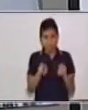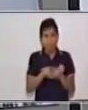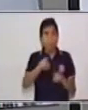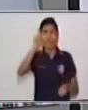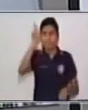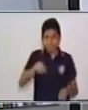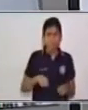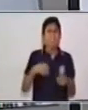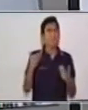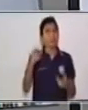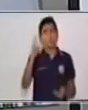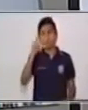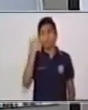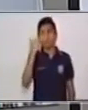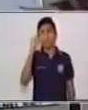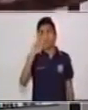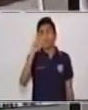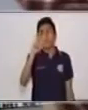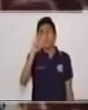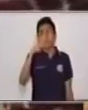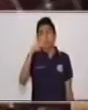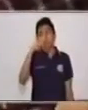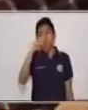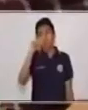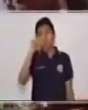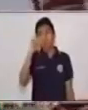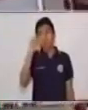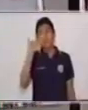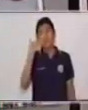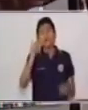el circunstancial del lugar. Por ende,